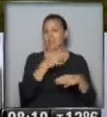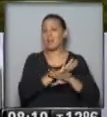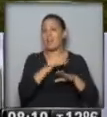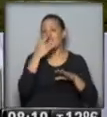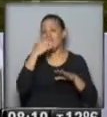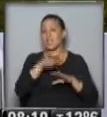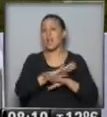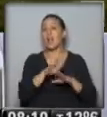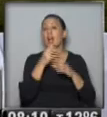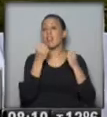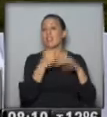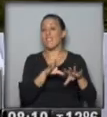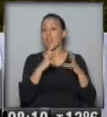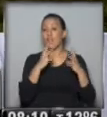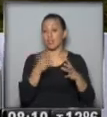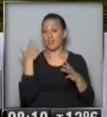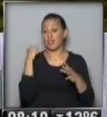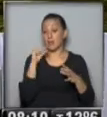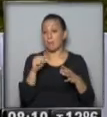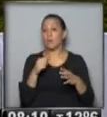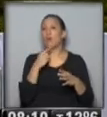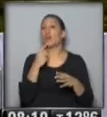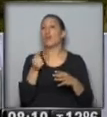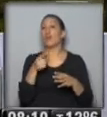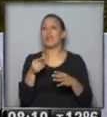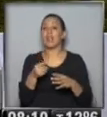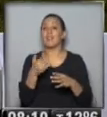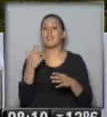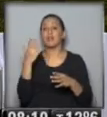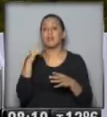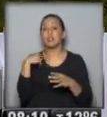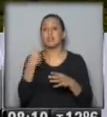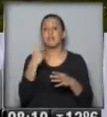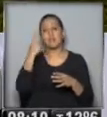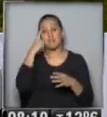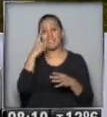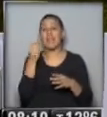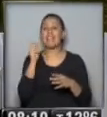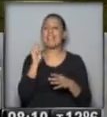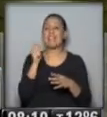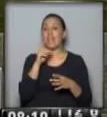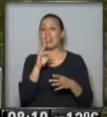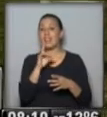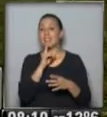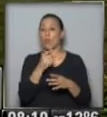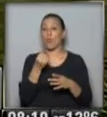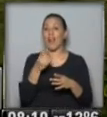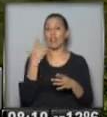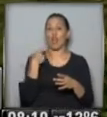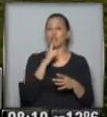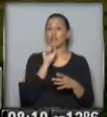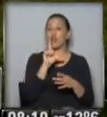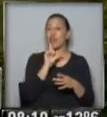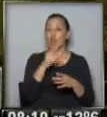dejó el fútbol hace muy poco tiempo y que se manejaba como una de las alternativas cuando bueno gallego en conjunto con